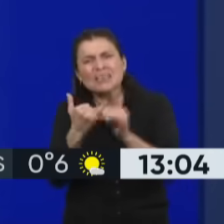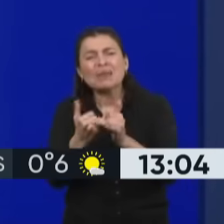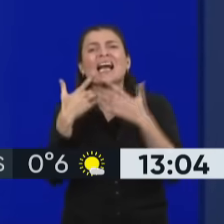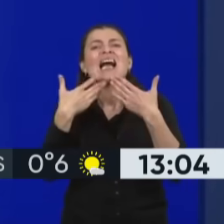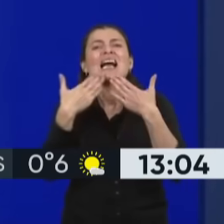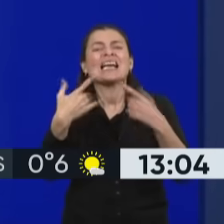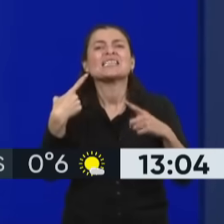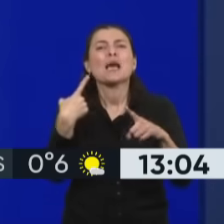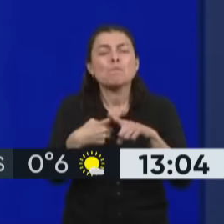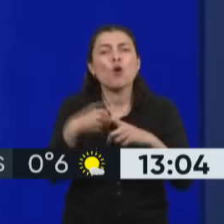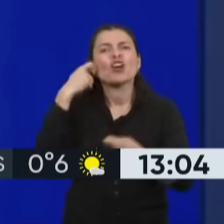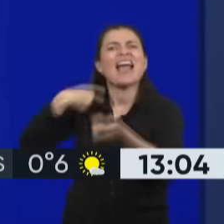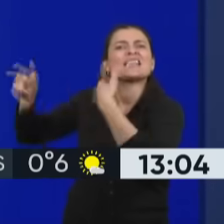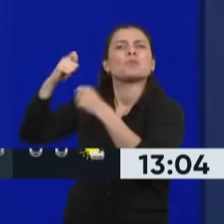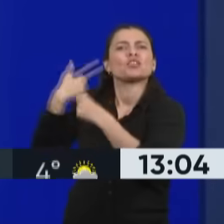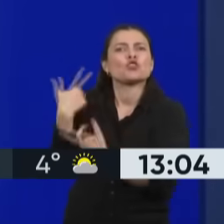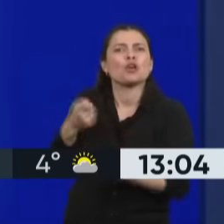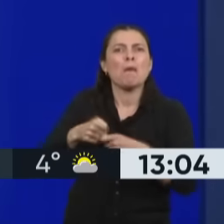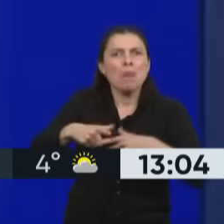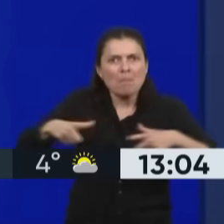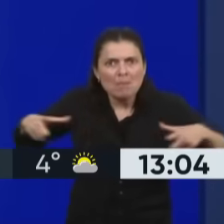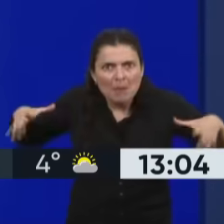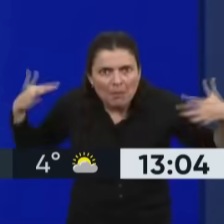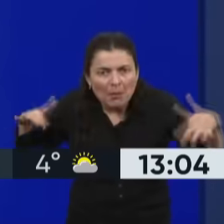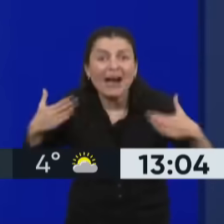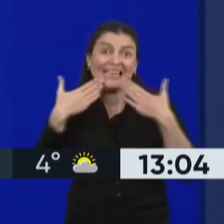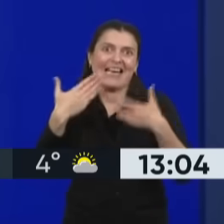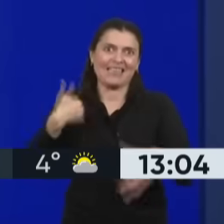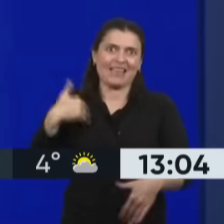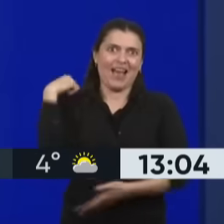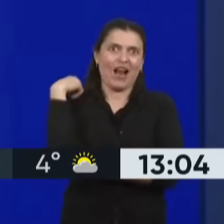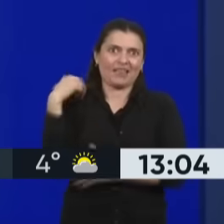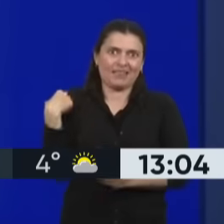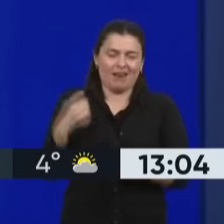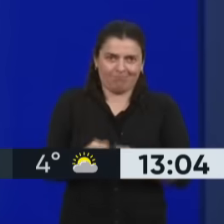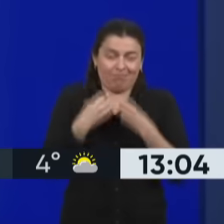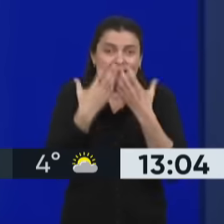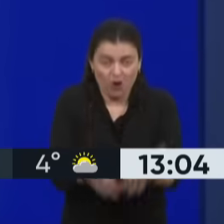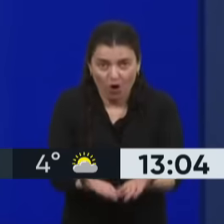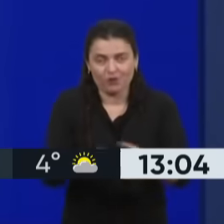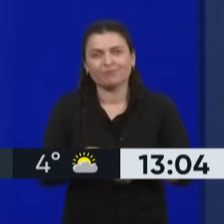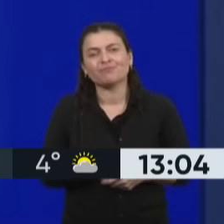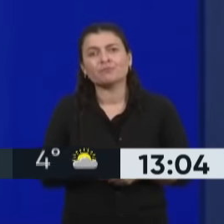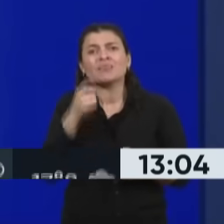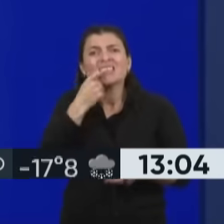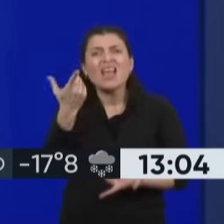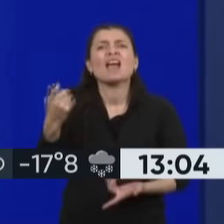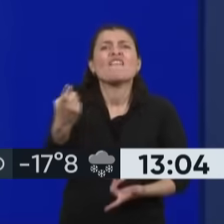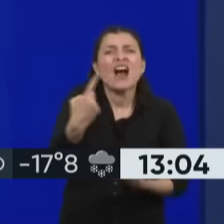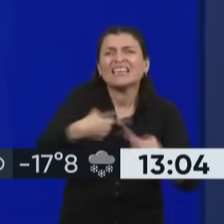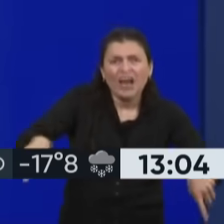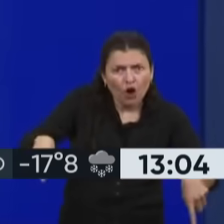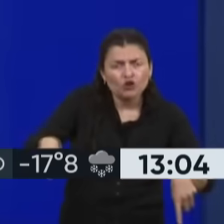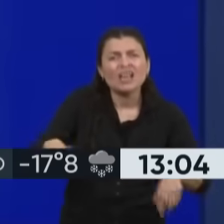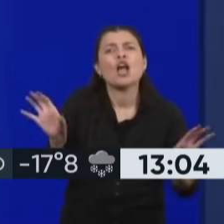importaciones de bienes de capital para la recapitalización de nuestra economía. Y este déficit es financiado enteramente por el sector privado.